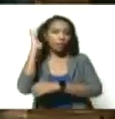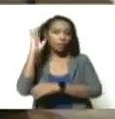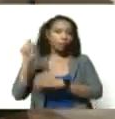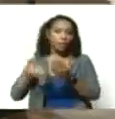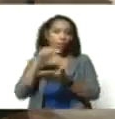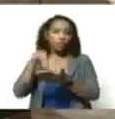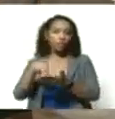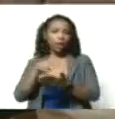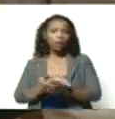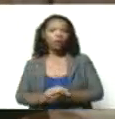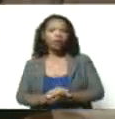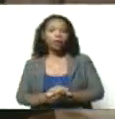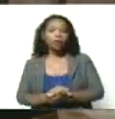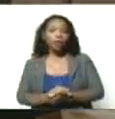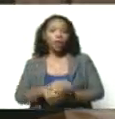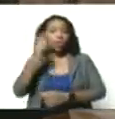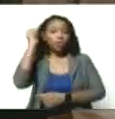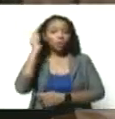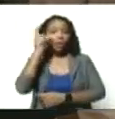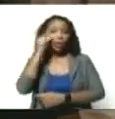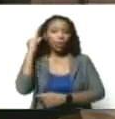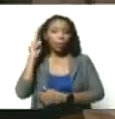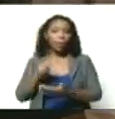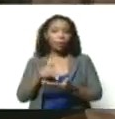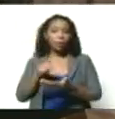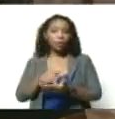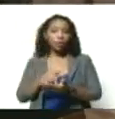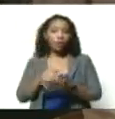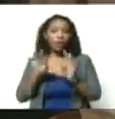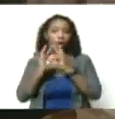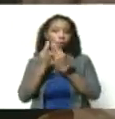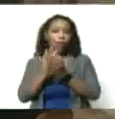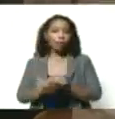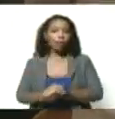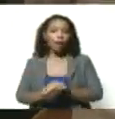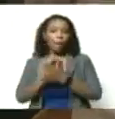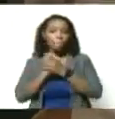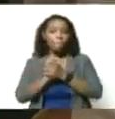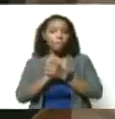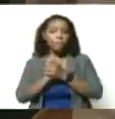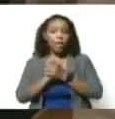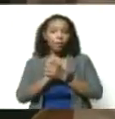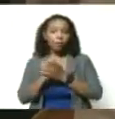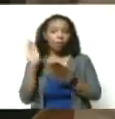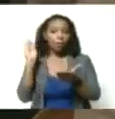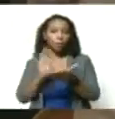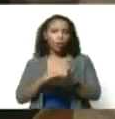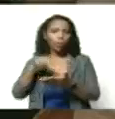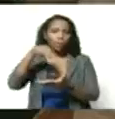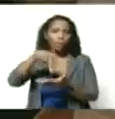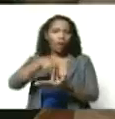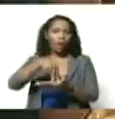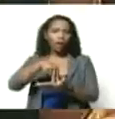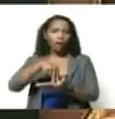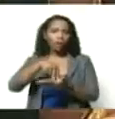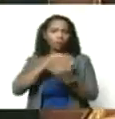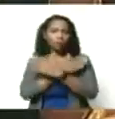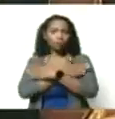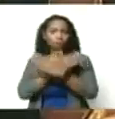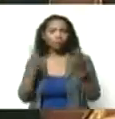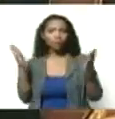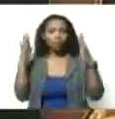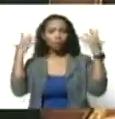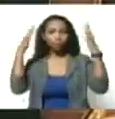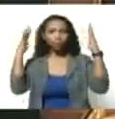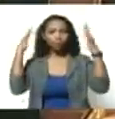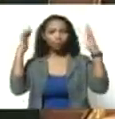Federal Legislativo, los diputados presentes, familiares, amigos, se ponen de pie. Un tributo,